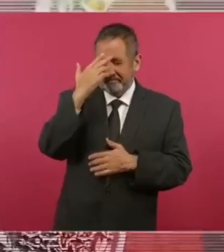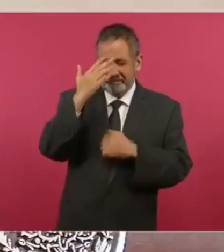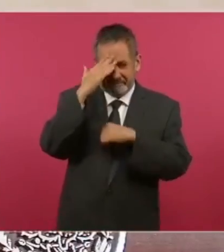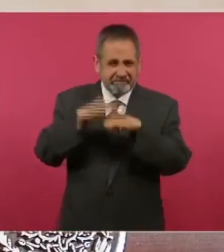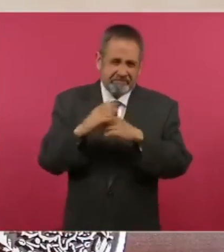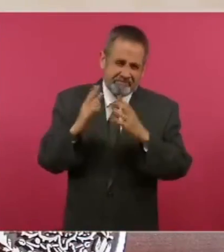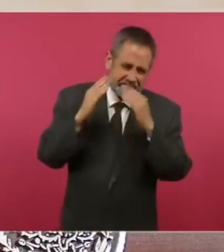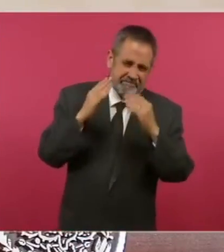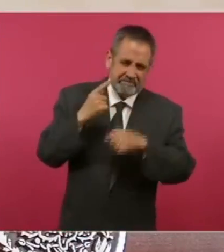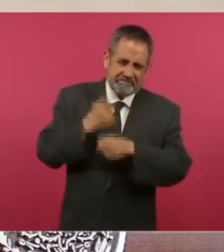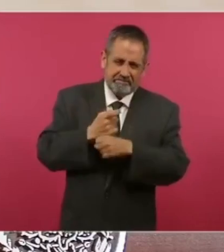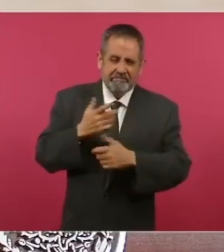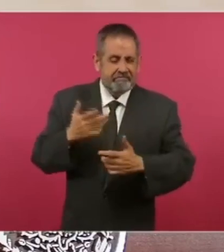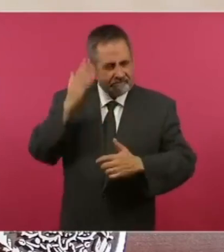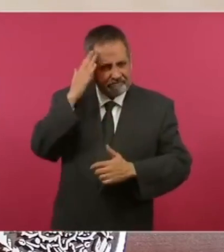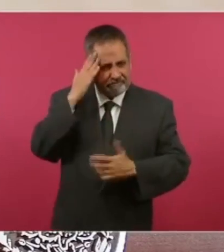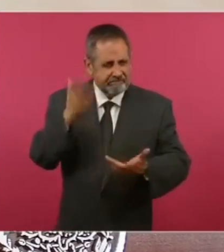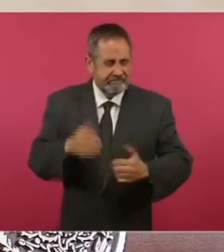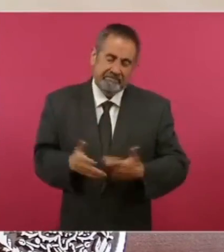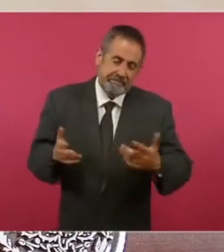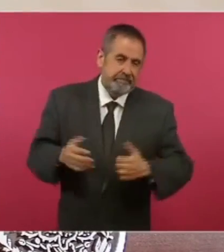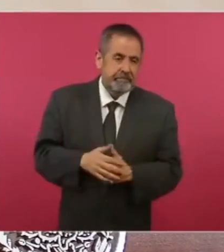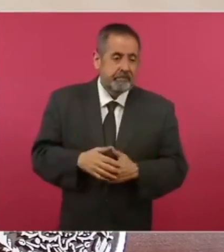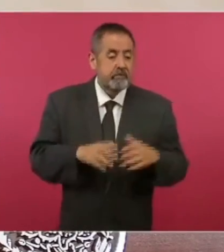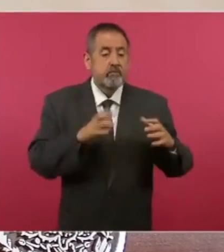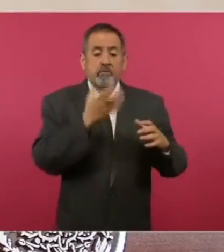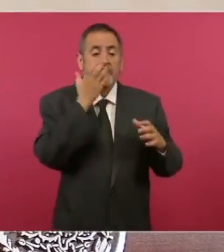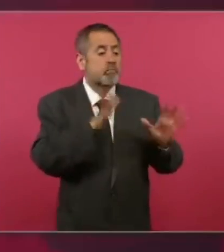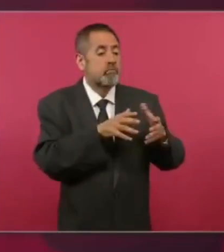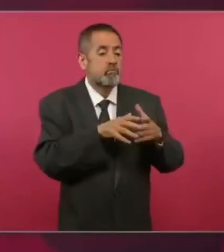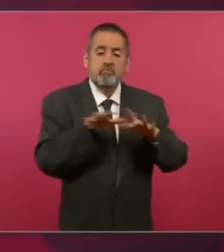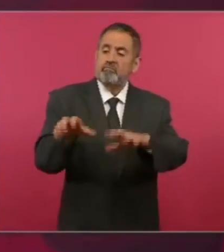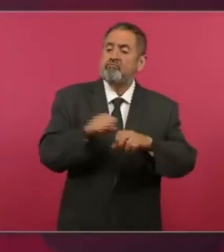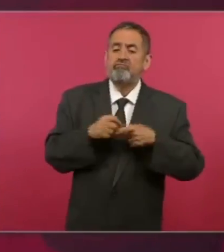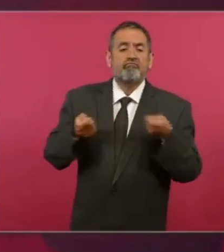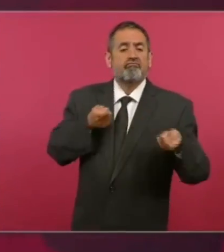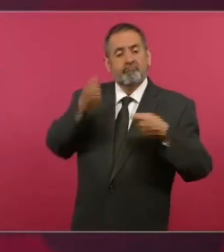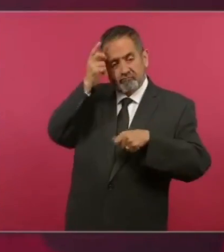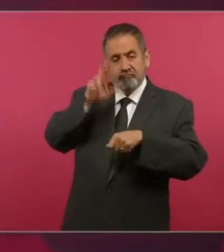Porque la tomaron los conservadores,